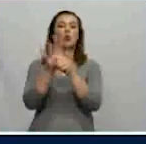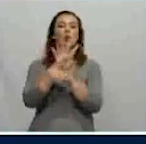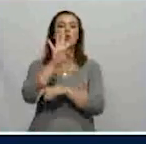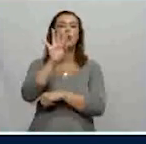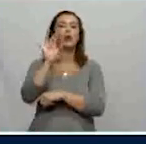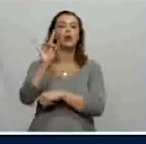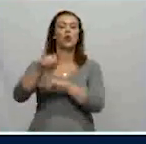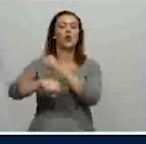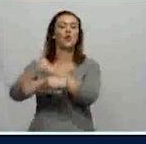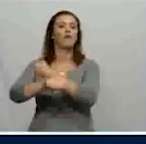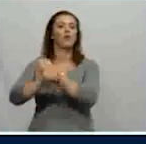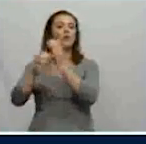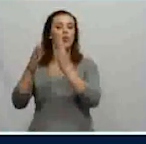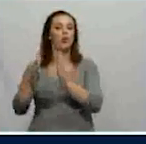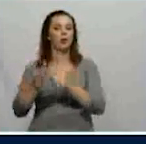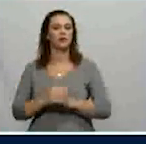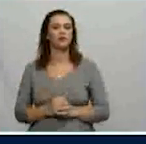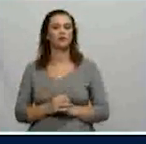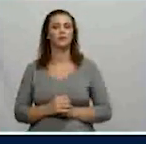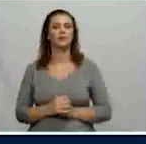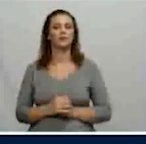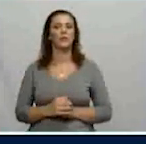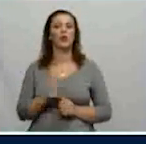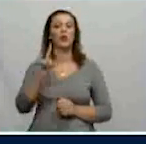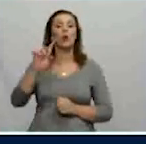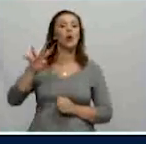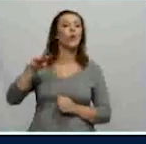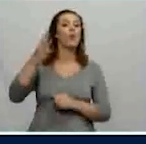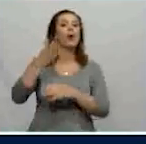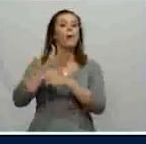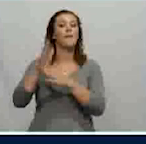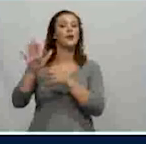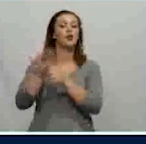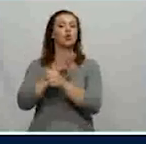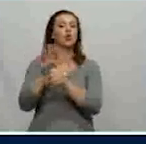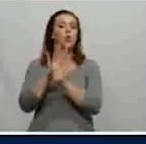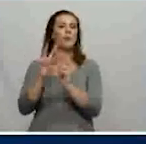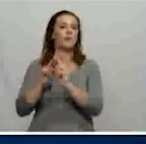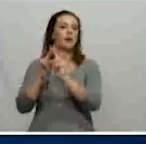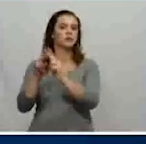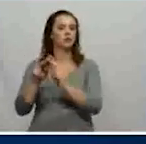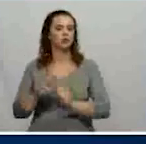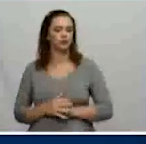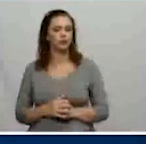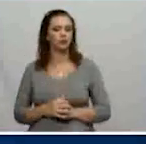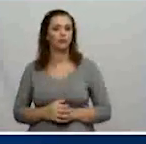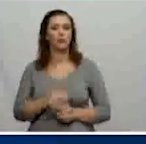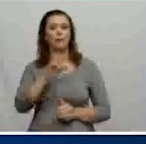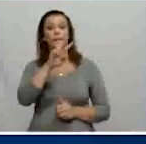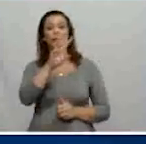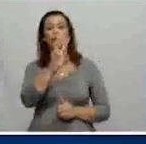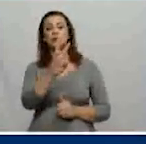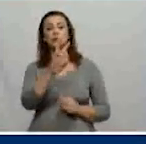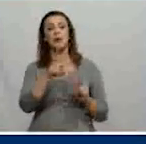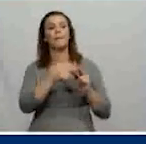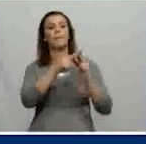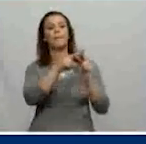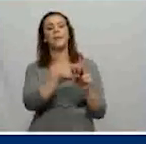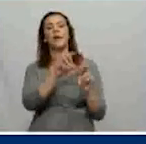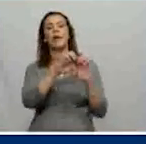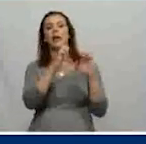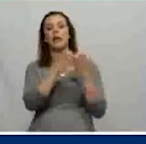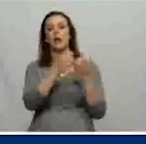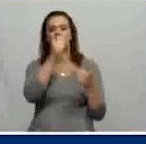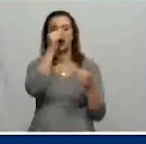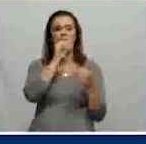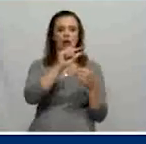48 futbolistas, siendo una cuarta parte del total de los préstamos. 26 de ellos fueron cedidos a clubes